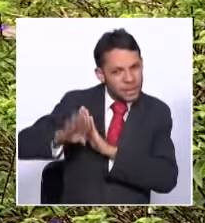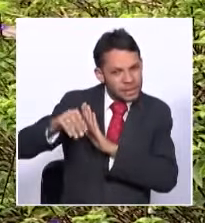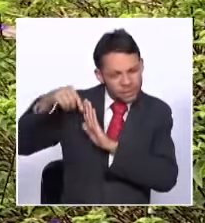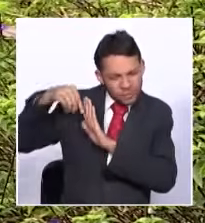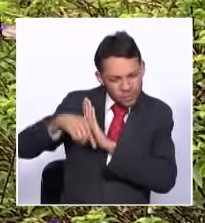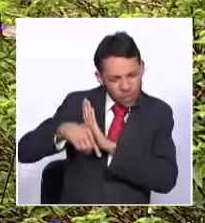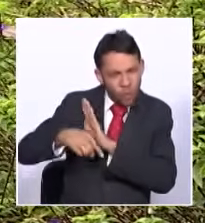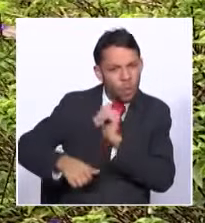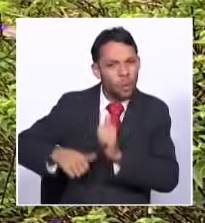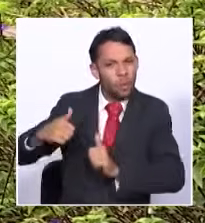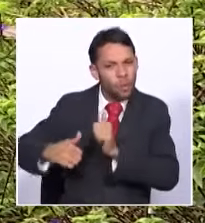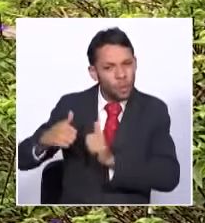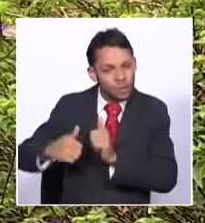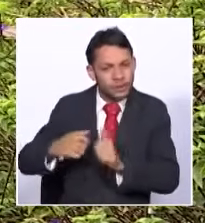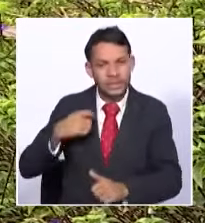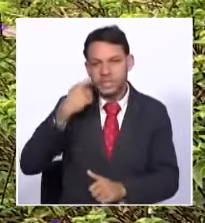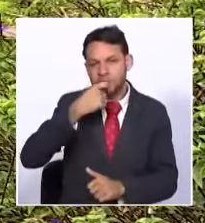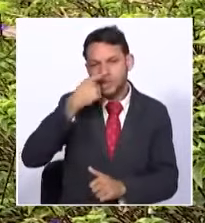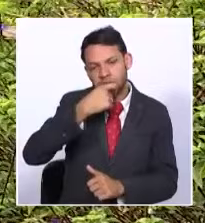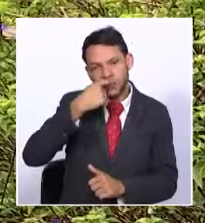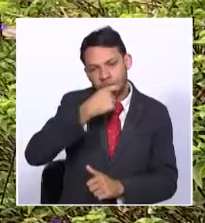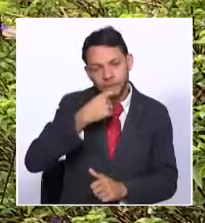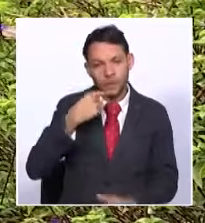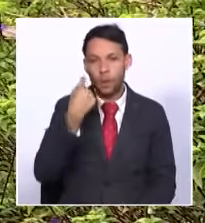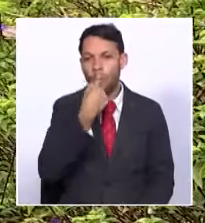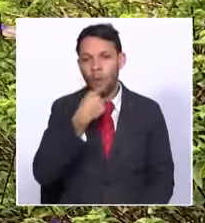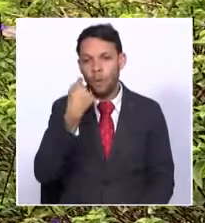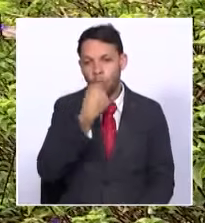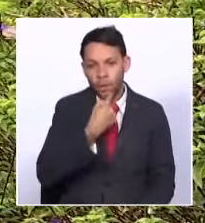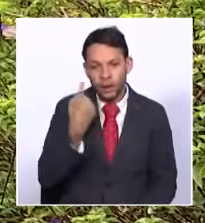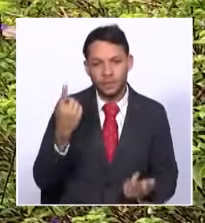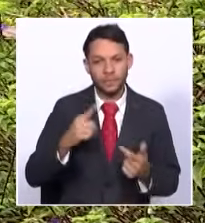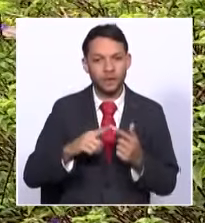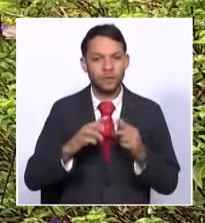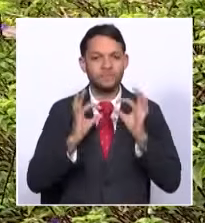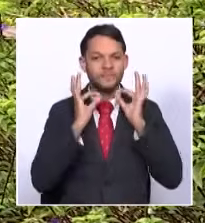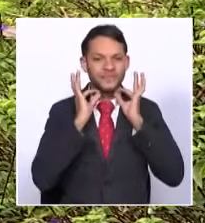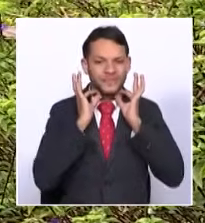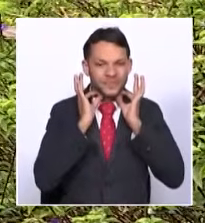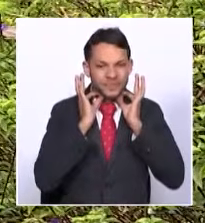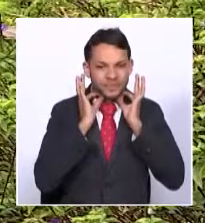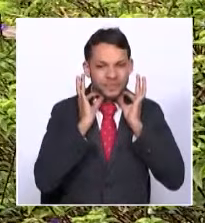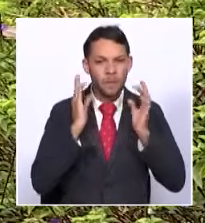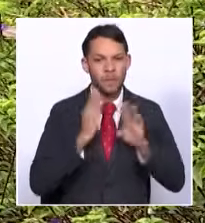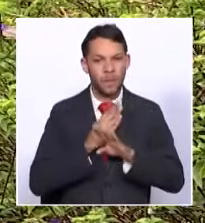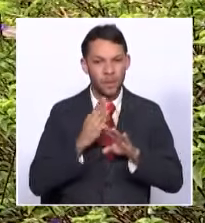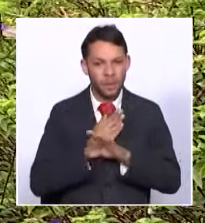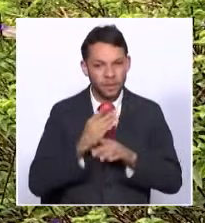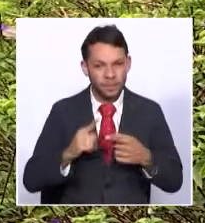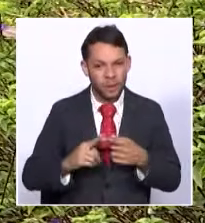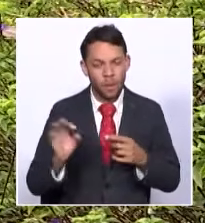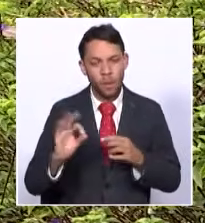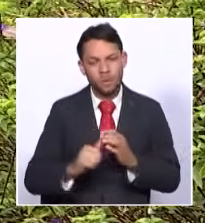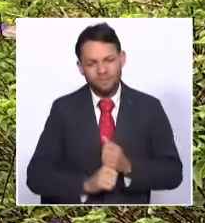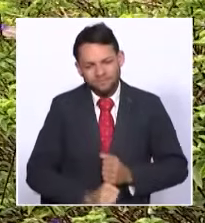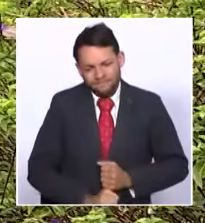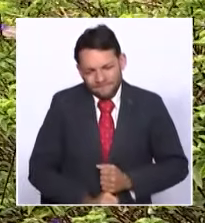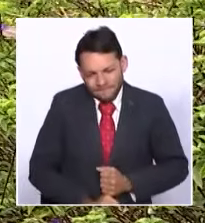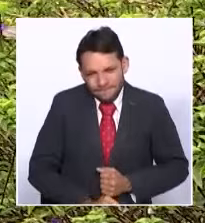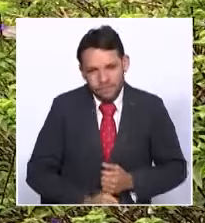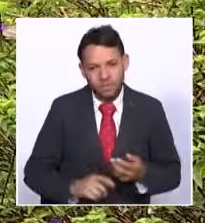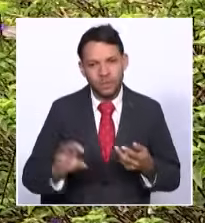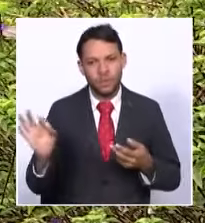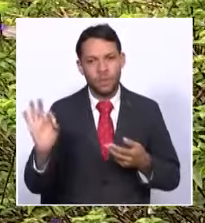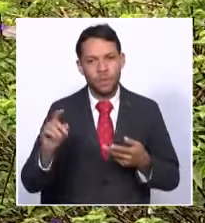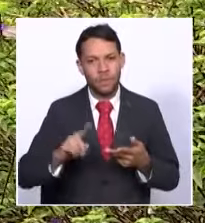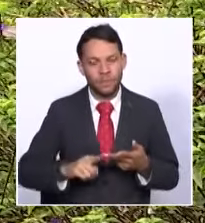¿Qué relación tiene la odontología en ese paciente? Una amigdalitis crónica, un estreñimiento y